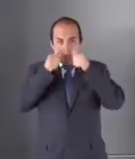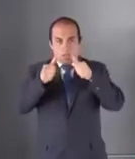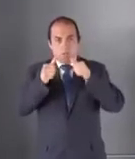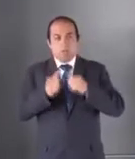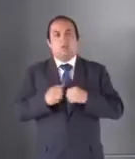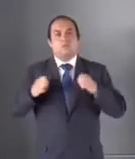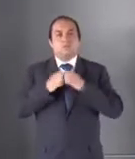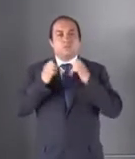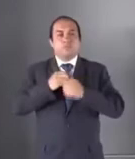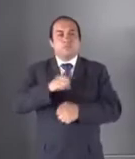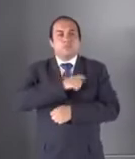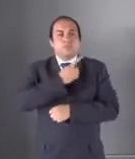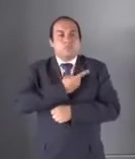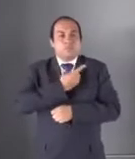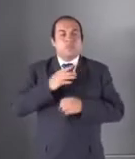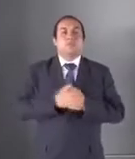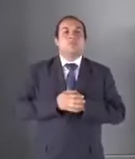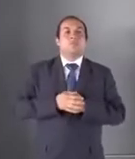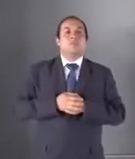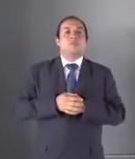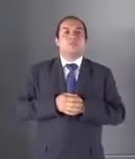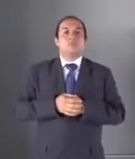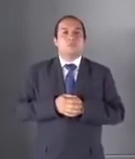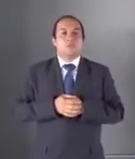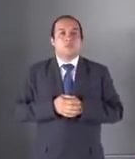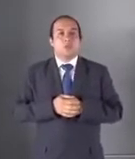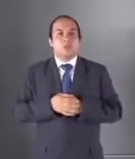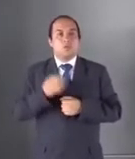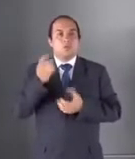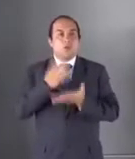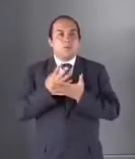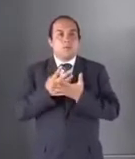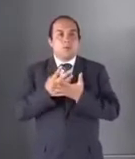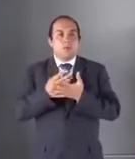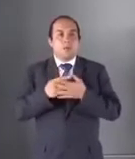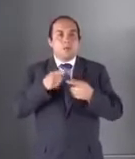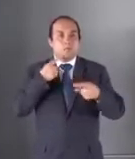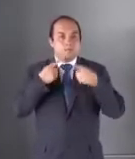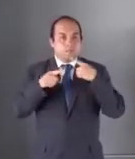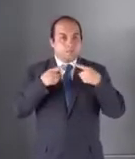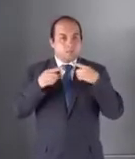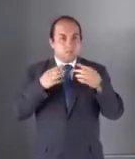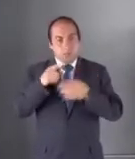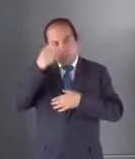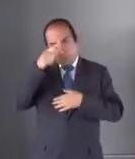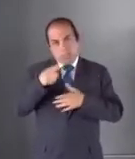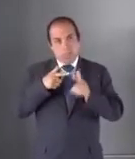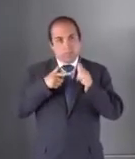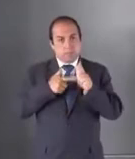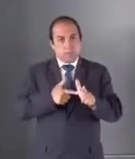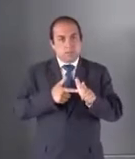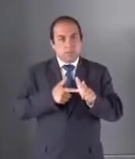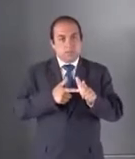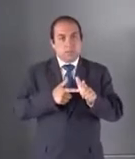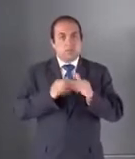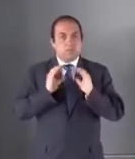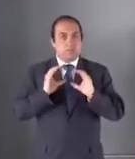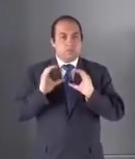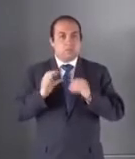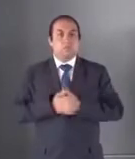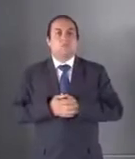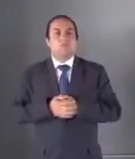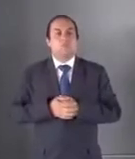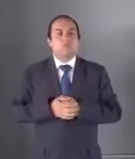en la ciudad. Entonces, pues, habría que recomendarles, pues, que se sigan las medidas sanitarias. Doctora, en